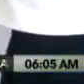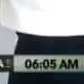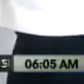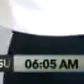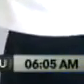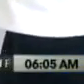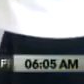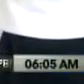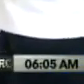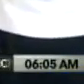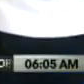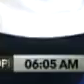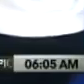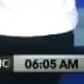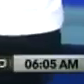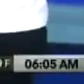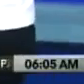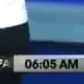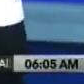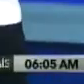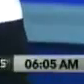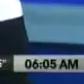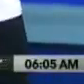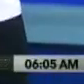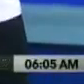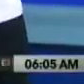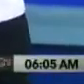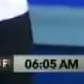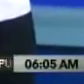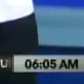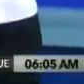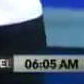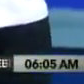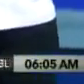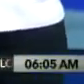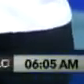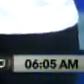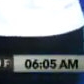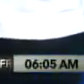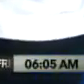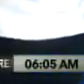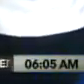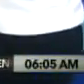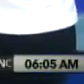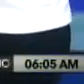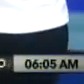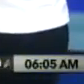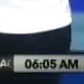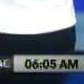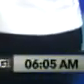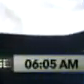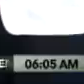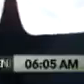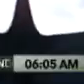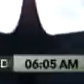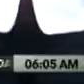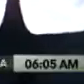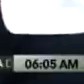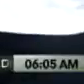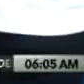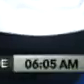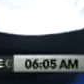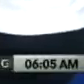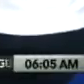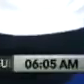pantalla interactiva. Vamos a revisar en principio parte de la participación que ustedes a esta hora de haber iniciado el